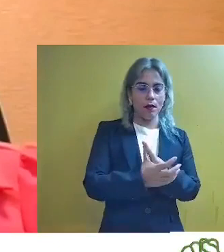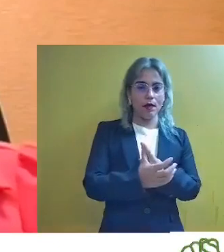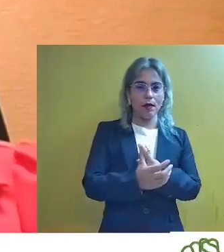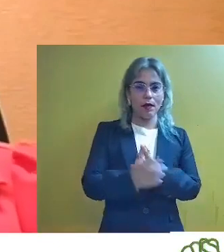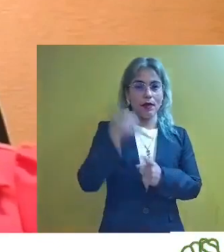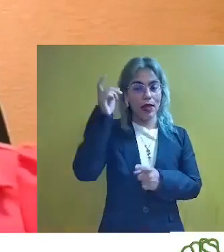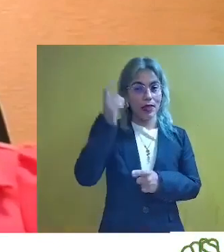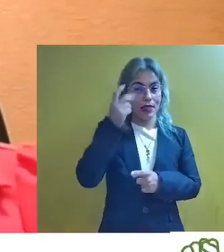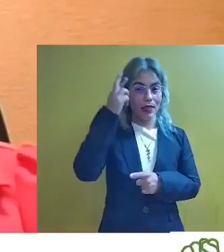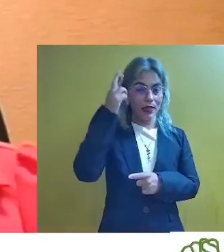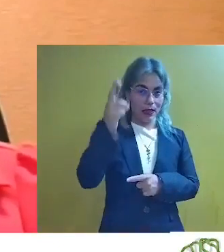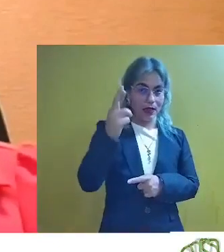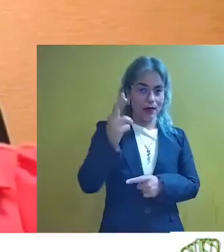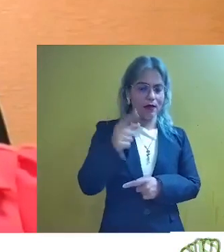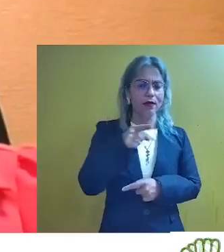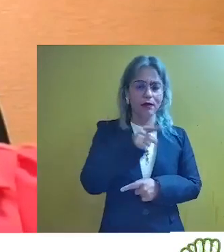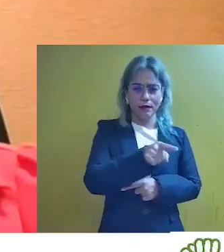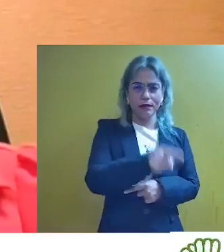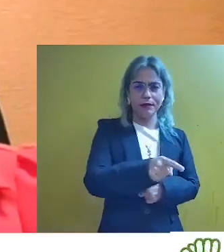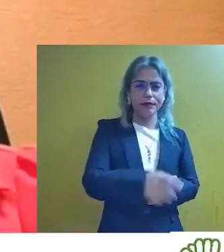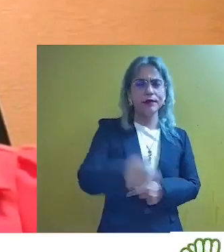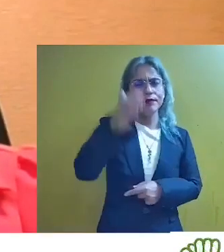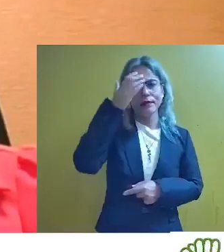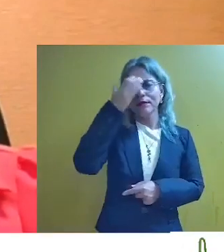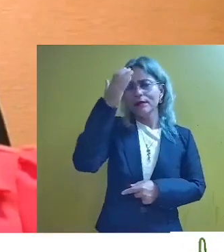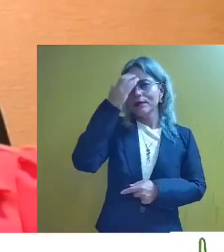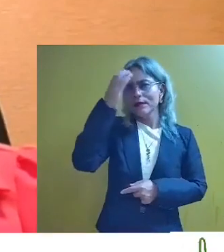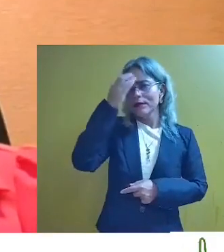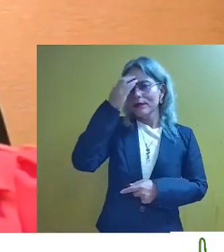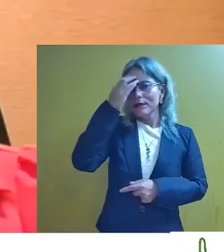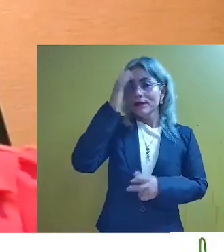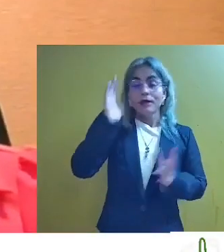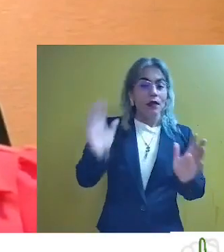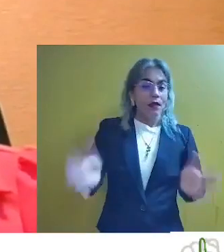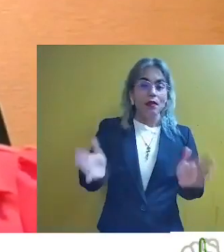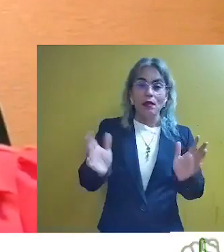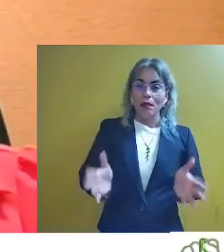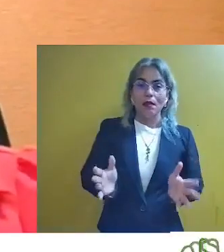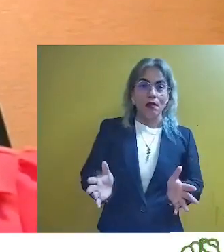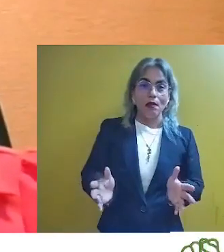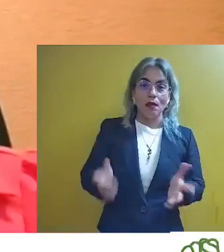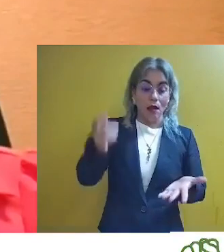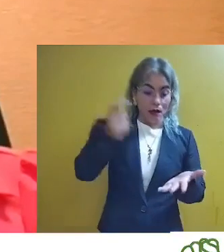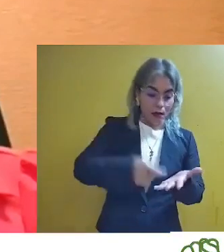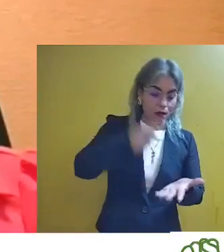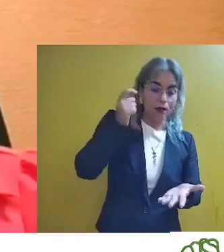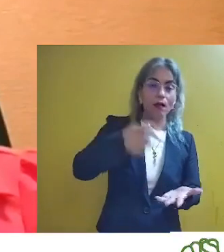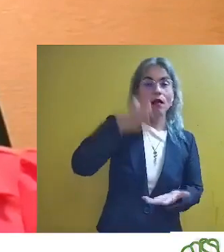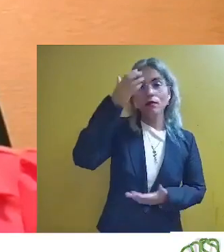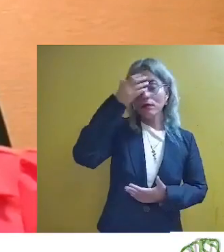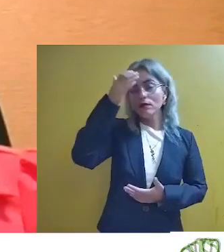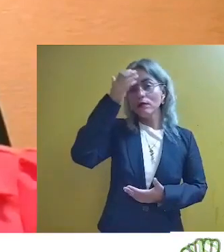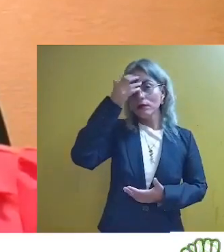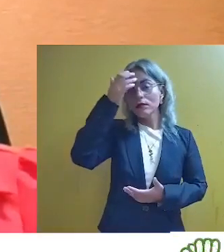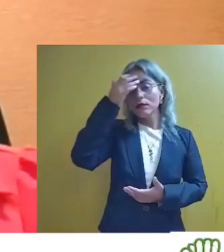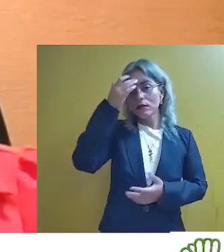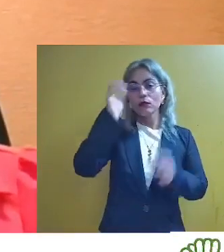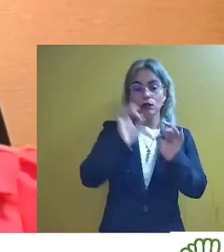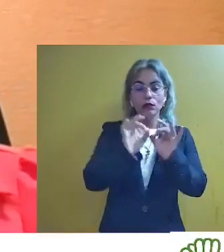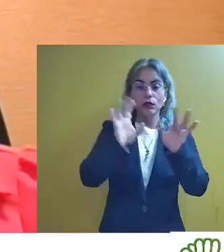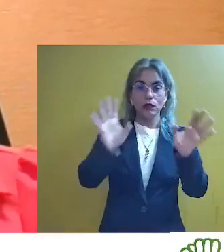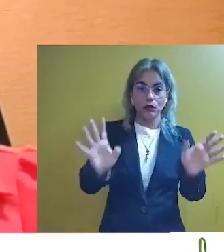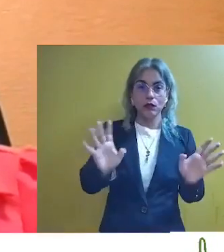se conocían ya al momento de que se dictó la sentencia en enero